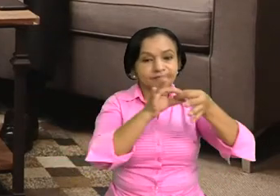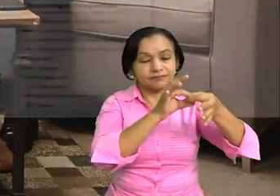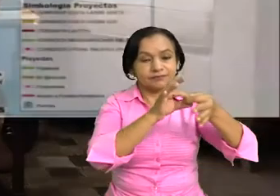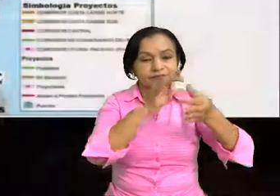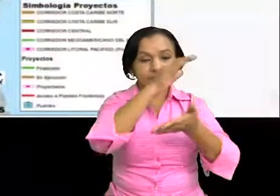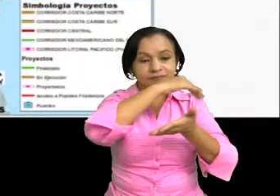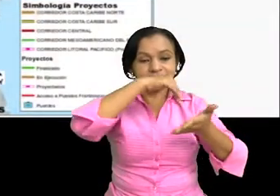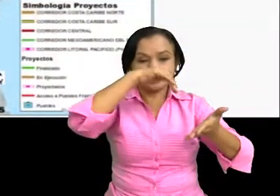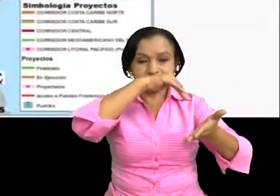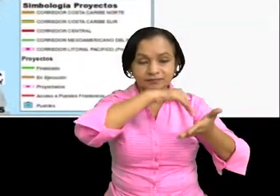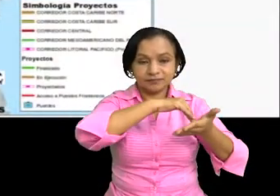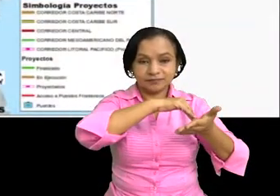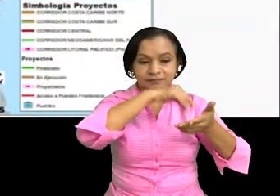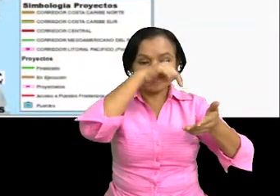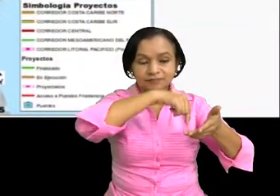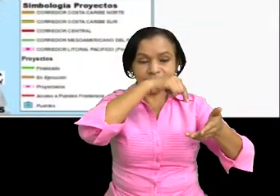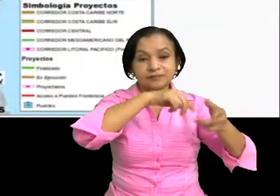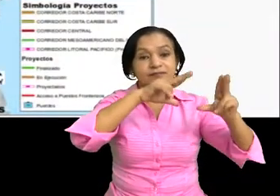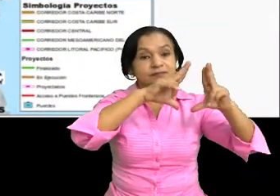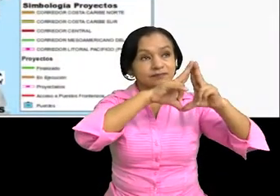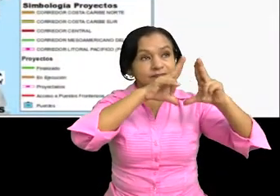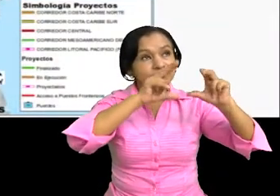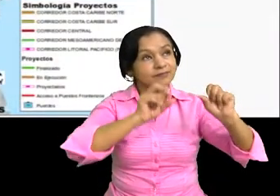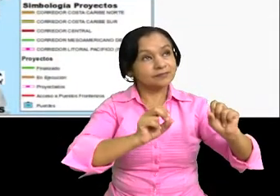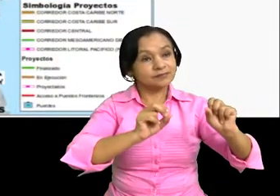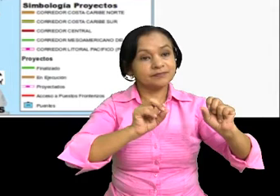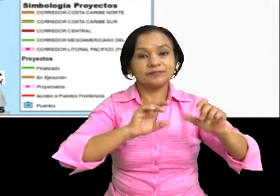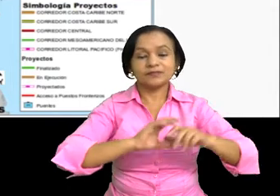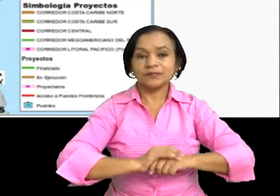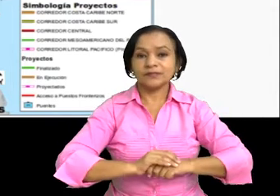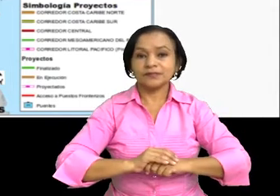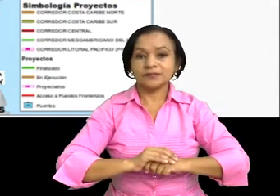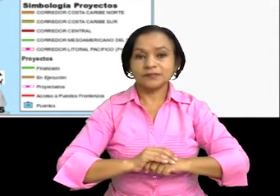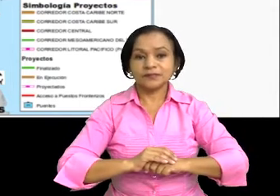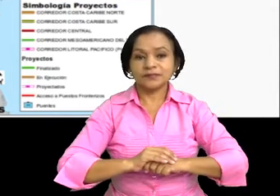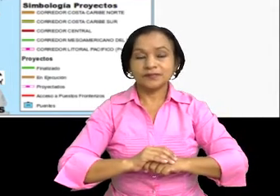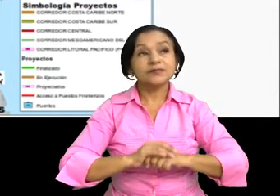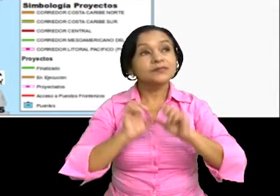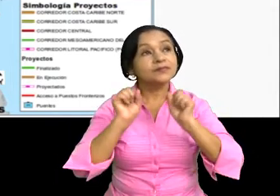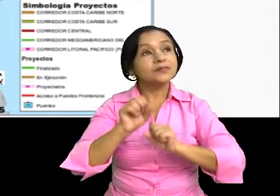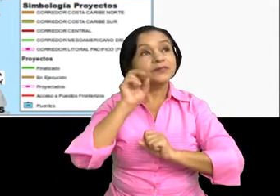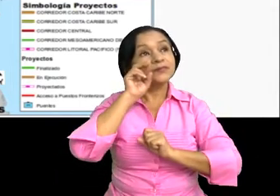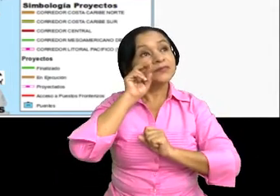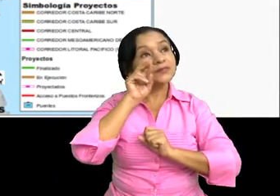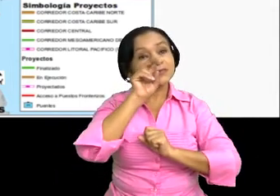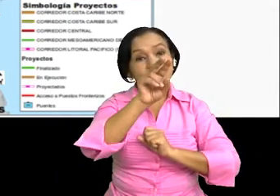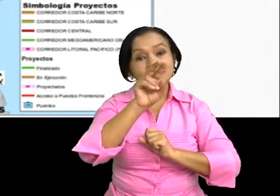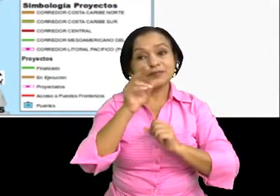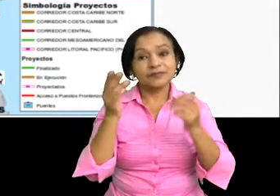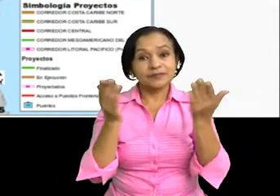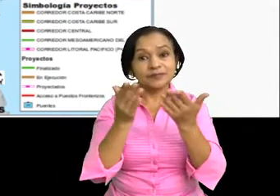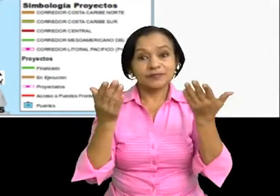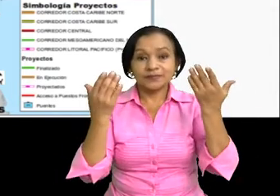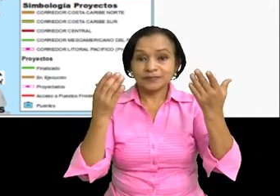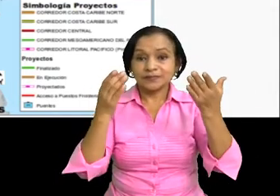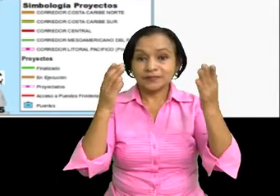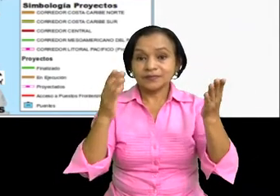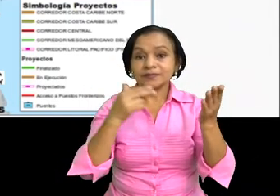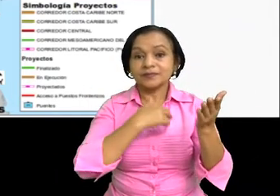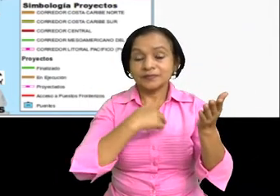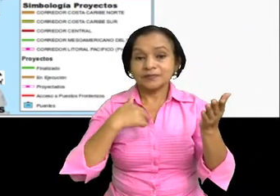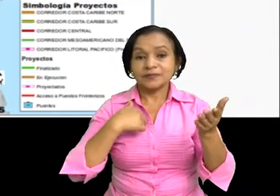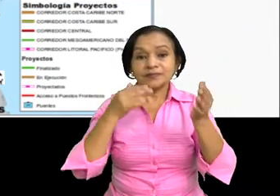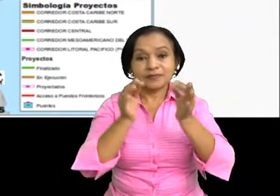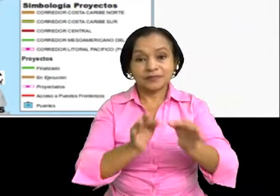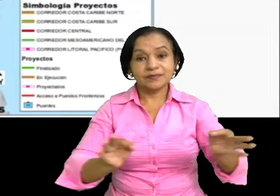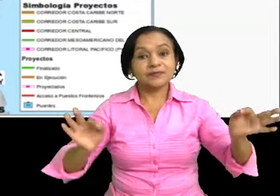centro y con el Pacífico de Nicaragua. Y ahí está precisamente lo que usted está describiendo. Y los impactos, ¿no?, que esto tiene,